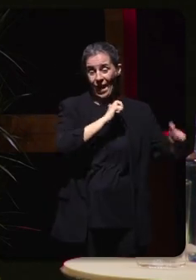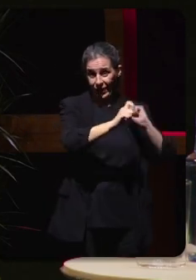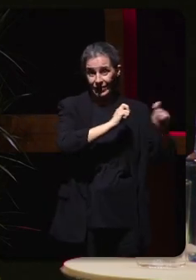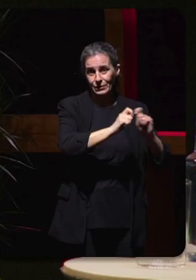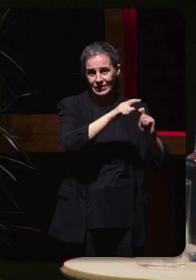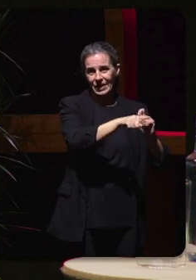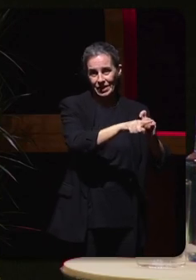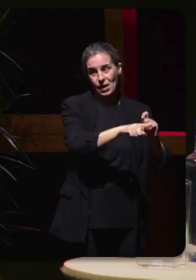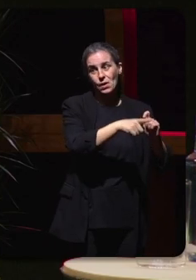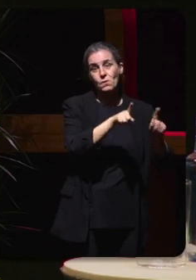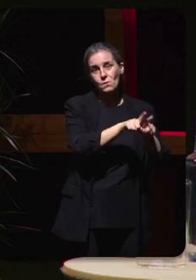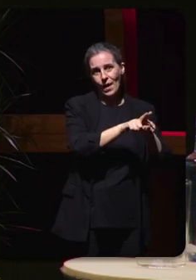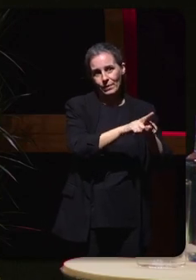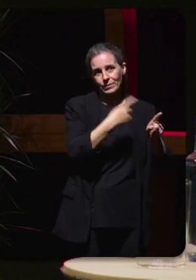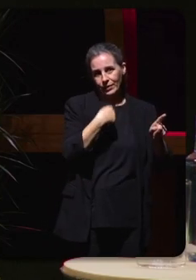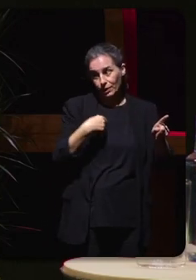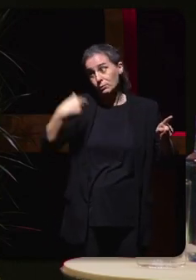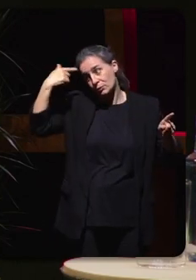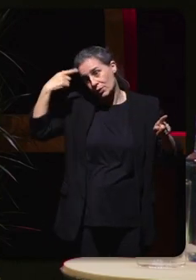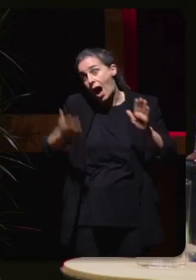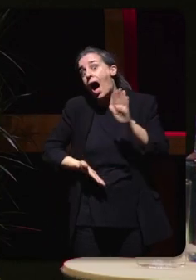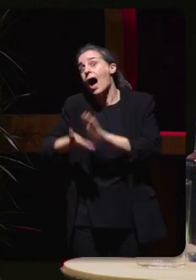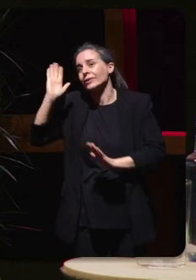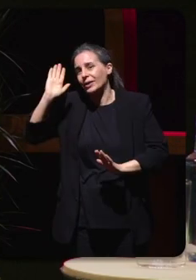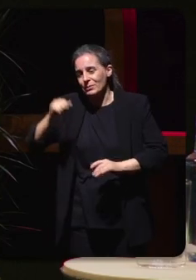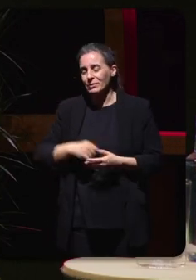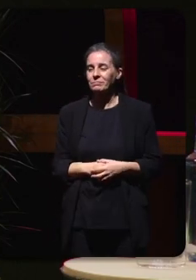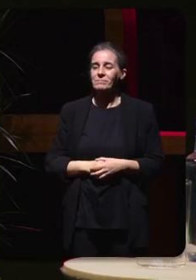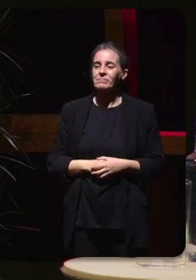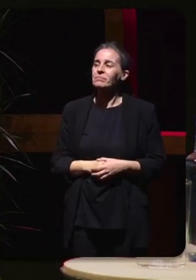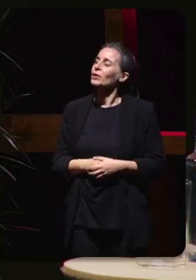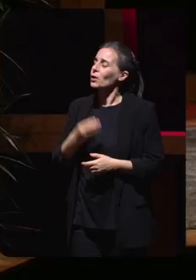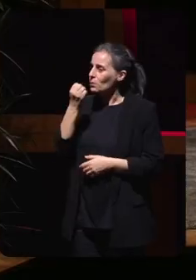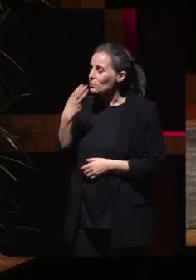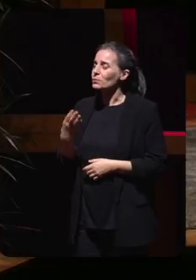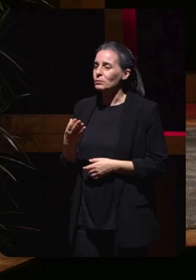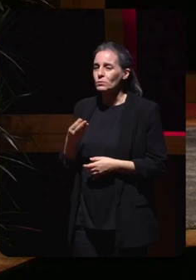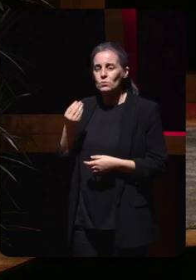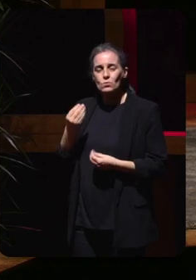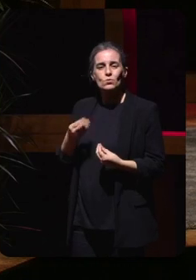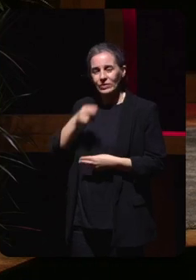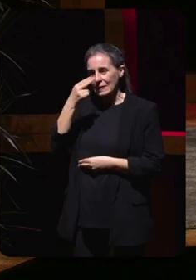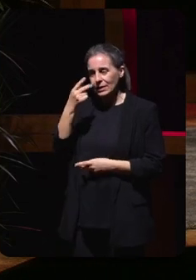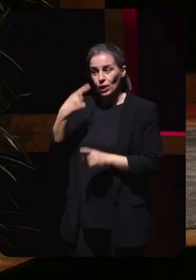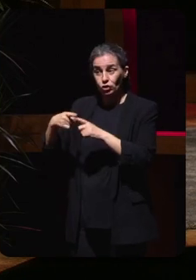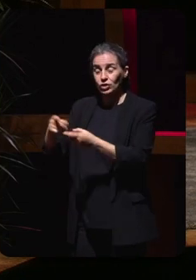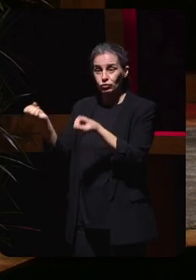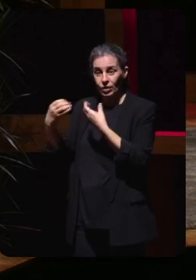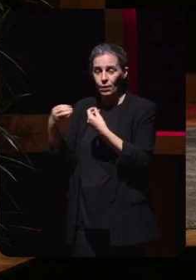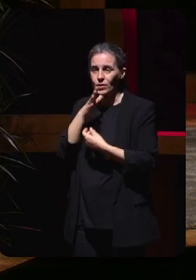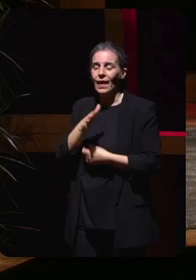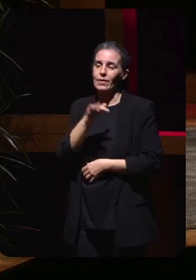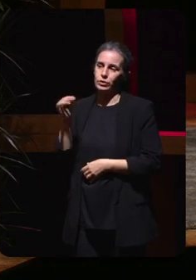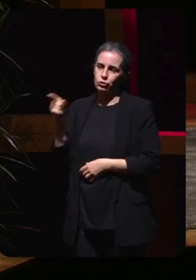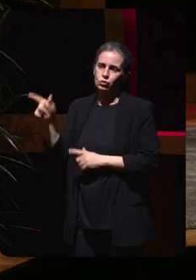esa calificación del se atreve, ¿no? Rosa, es muy interesante todo lo que tú nos puedas contar porque además de haber